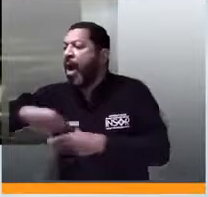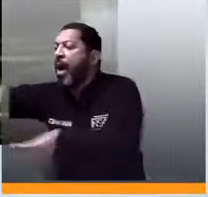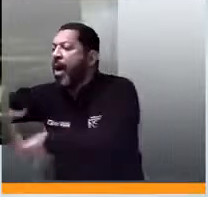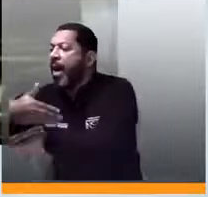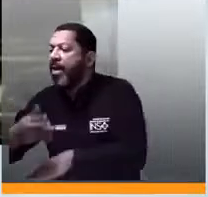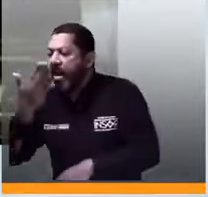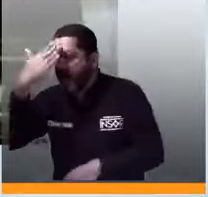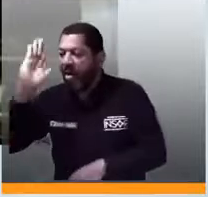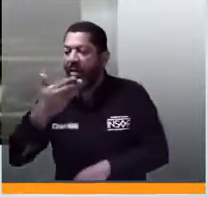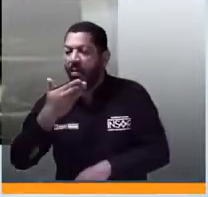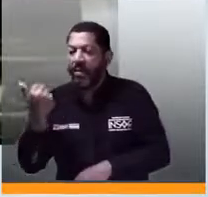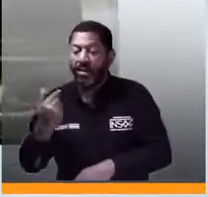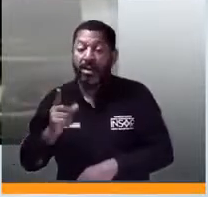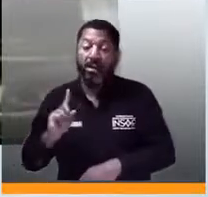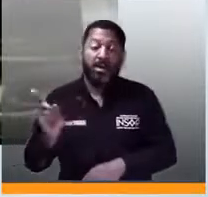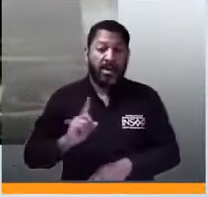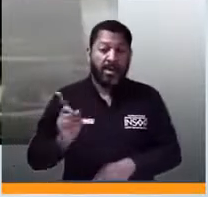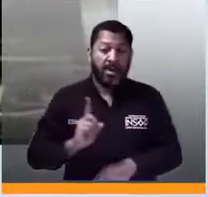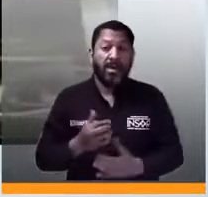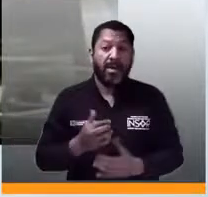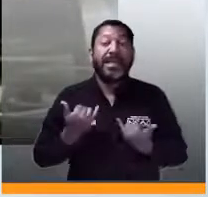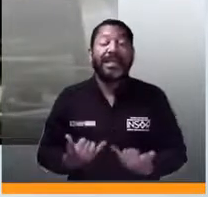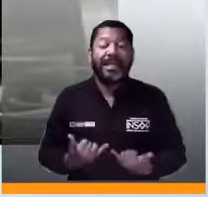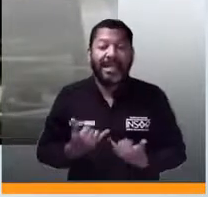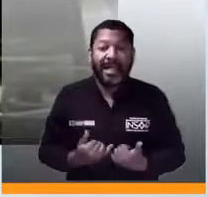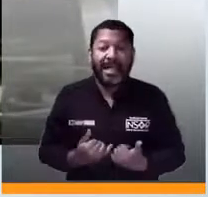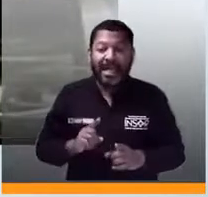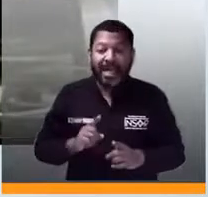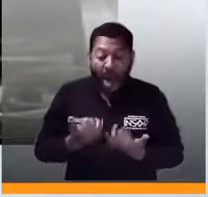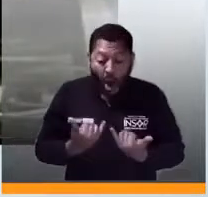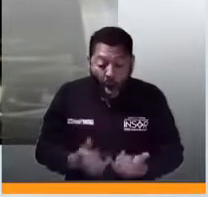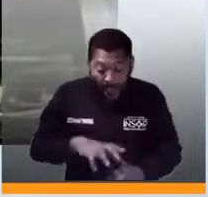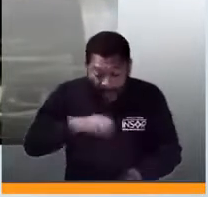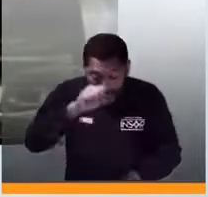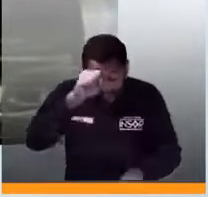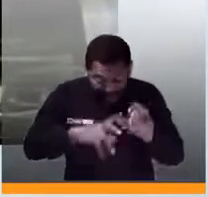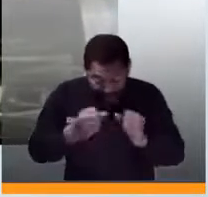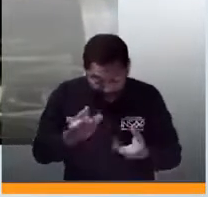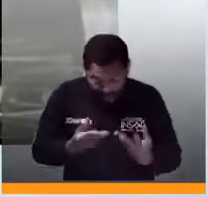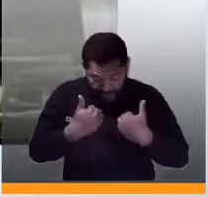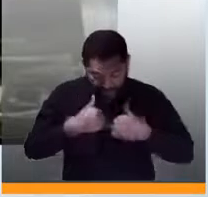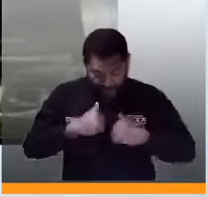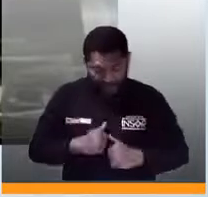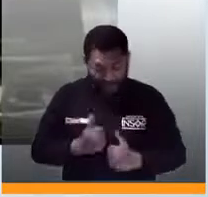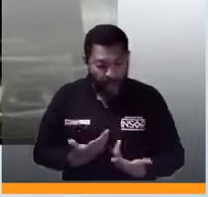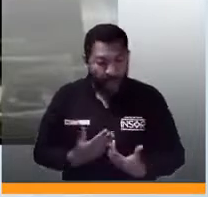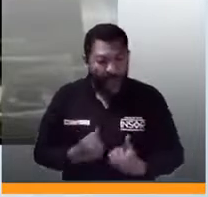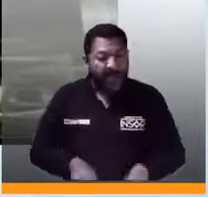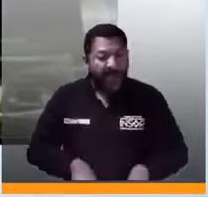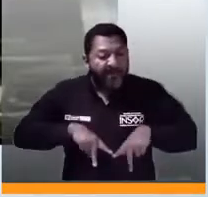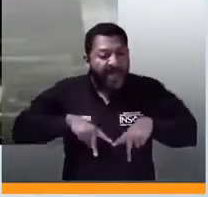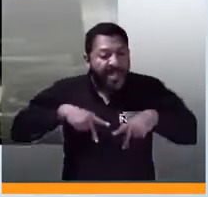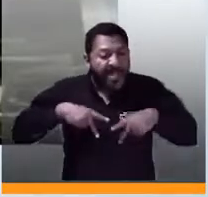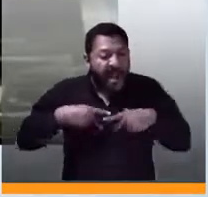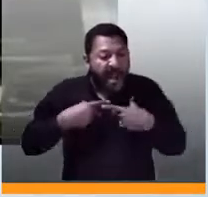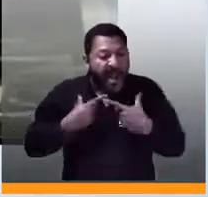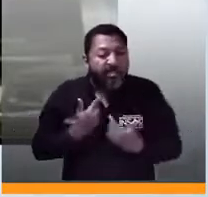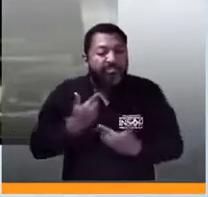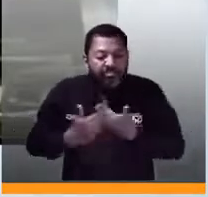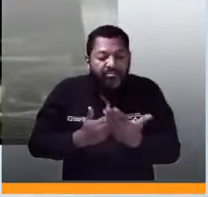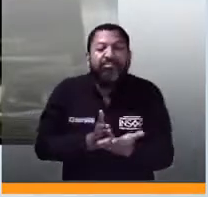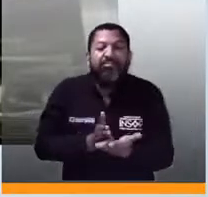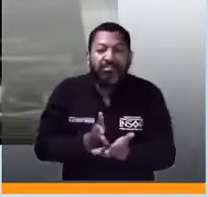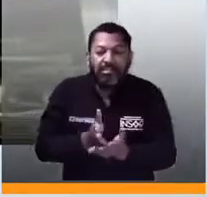Entonces, que estas lecciones las incorporemos en nuestro estilo de vida. Y en tercer lugar, y con